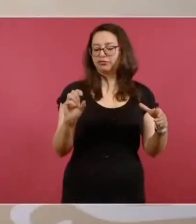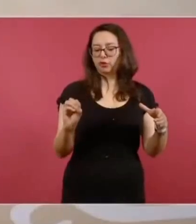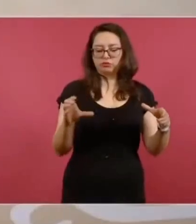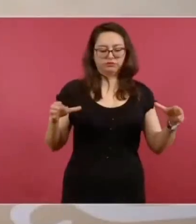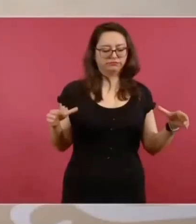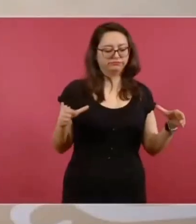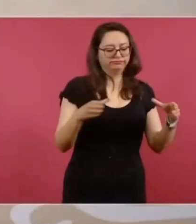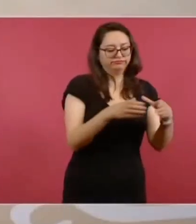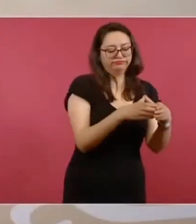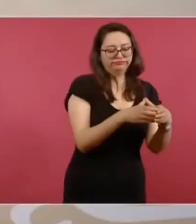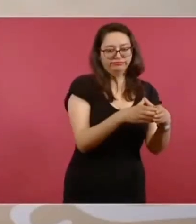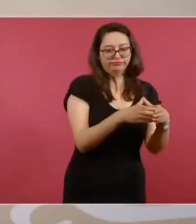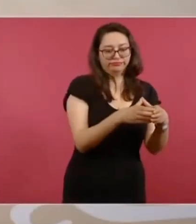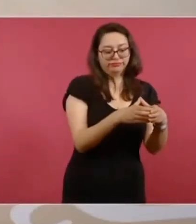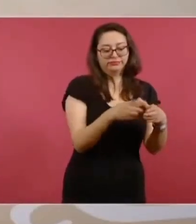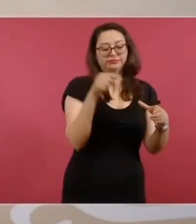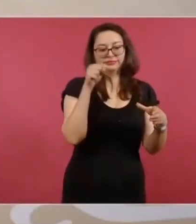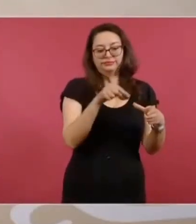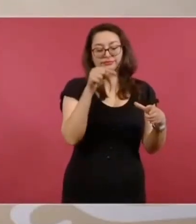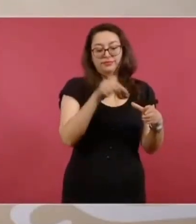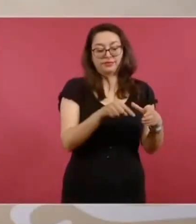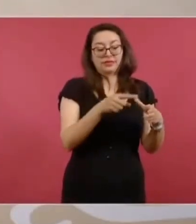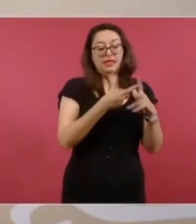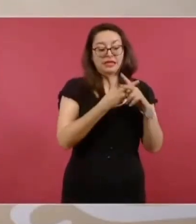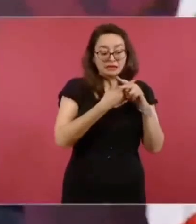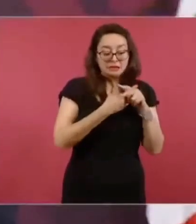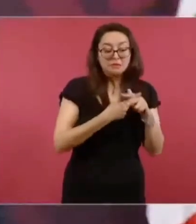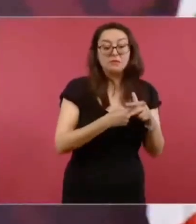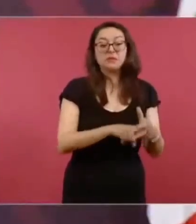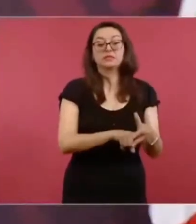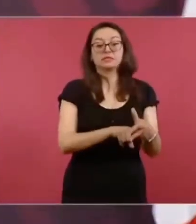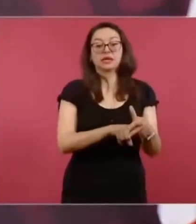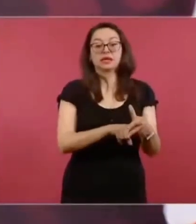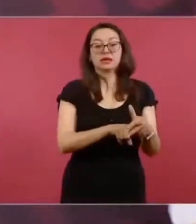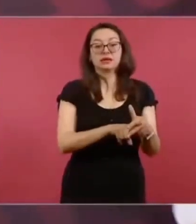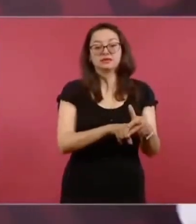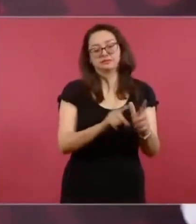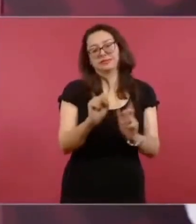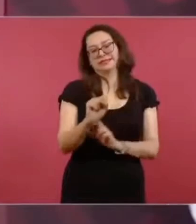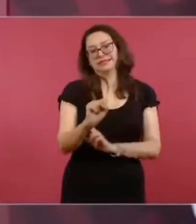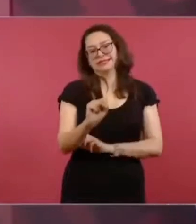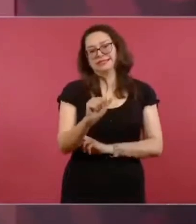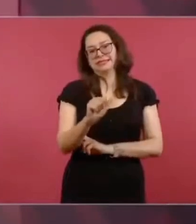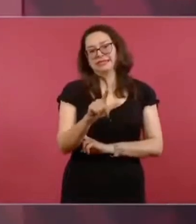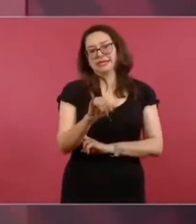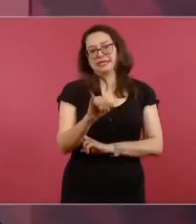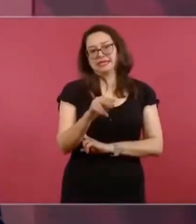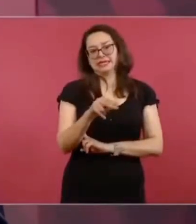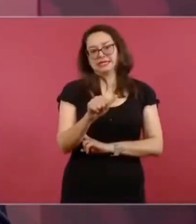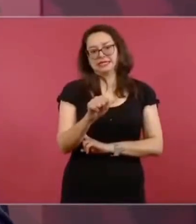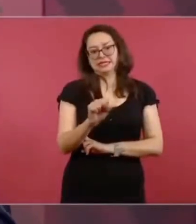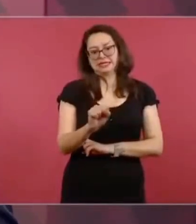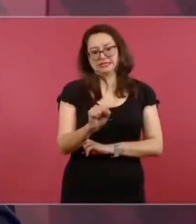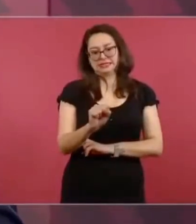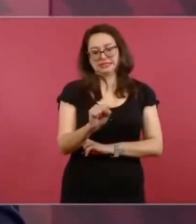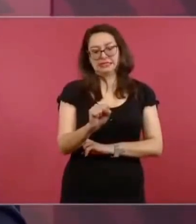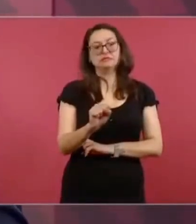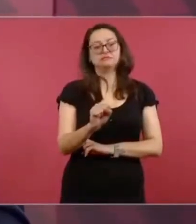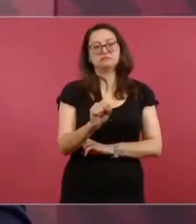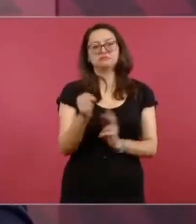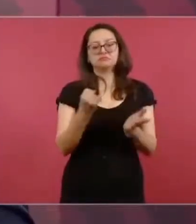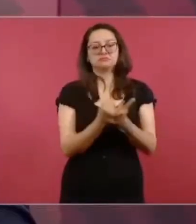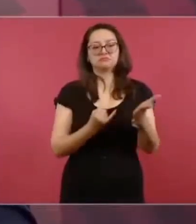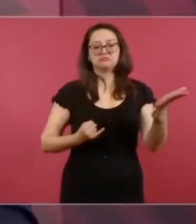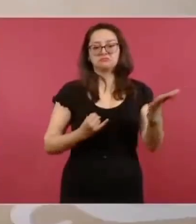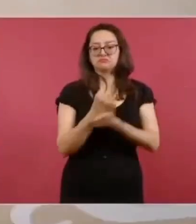cuando Salinas toma la decisión de entregar los bienes nacionales a